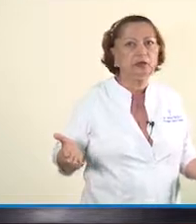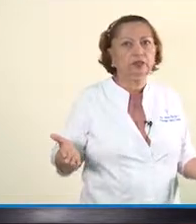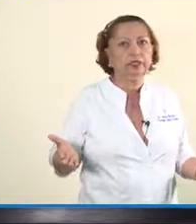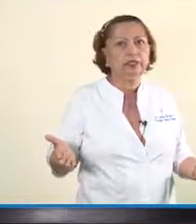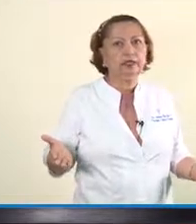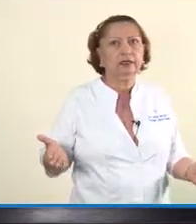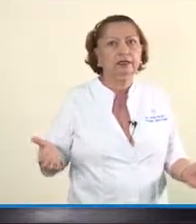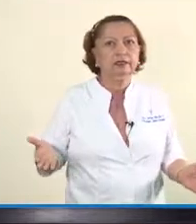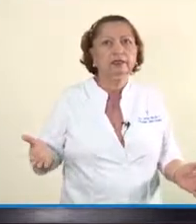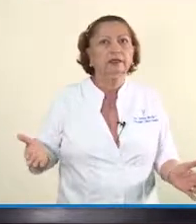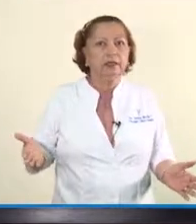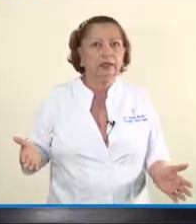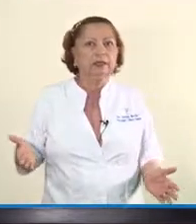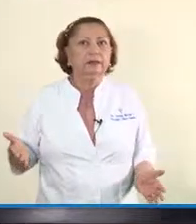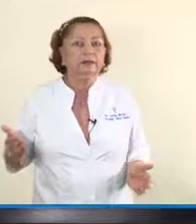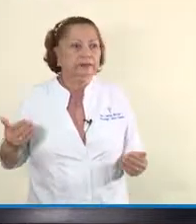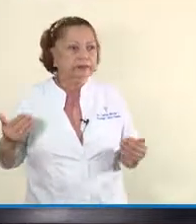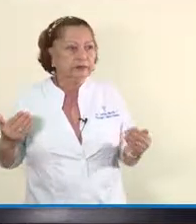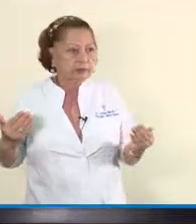misma comunidad.